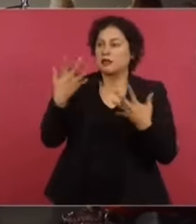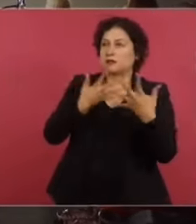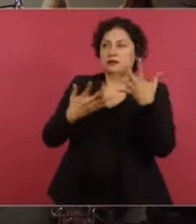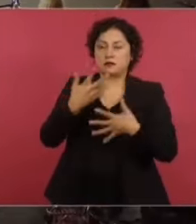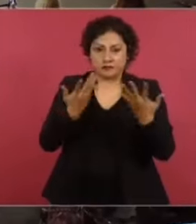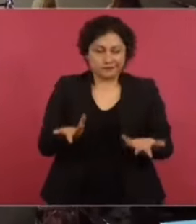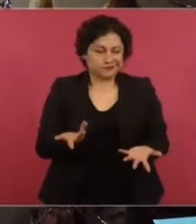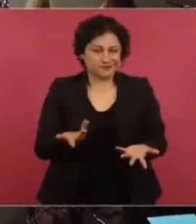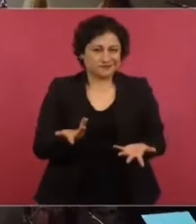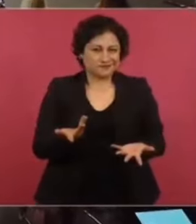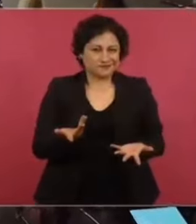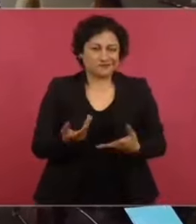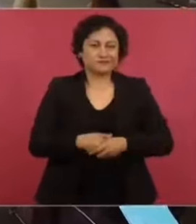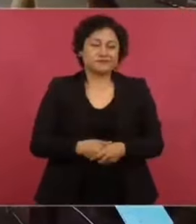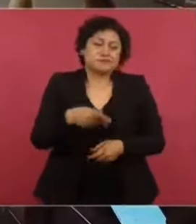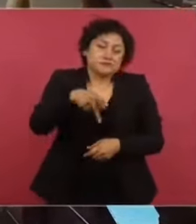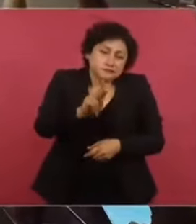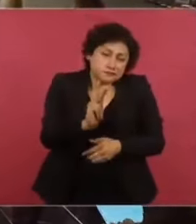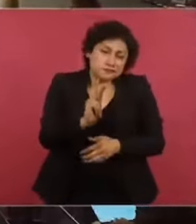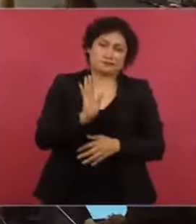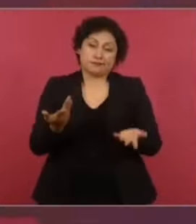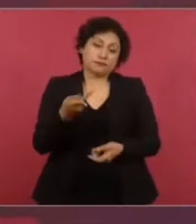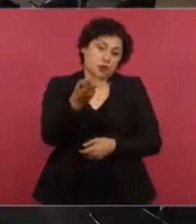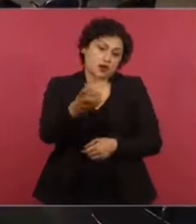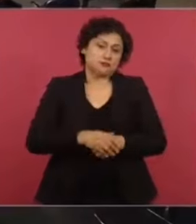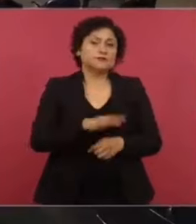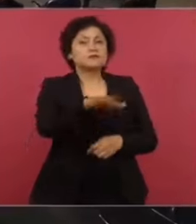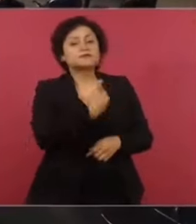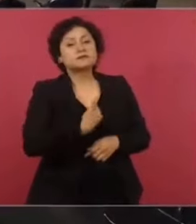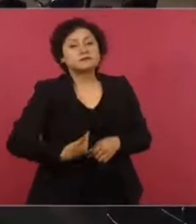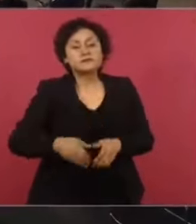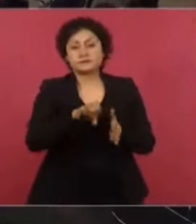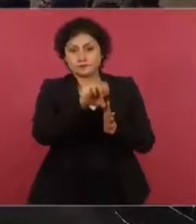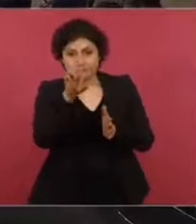aunque ya no les funciona. En caso de